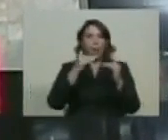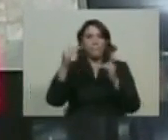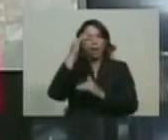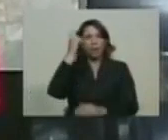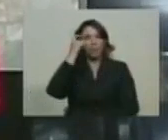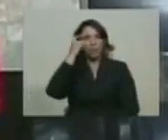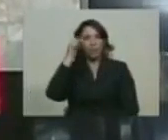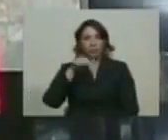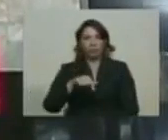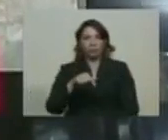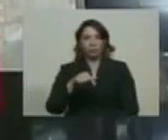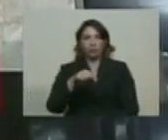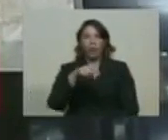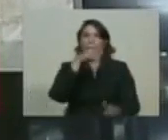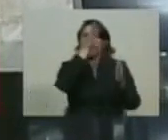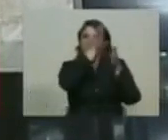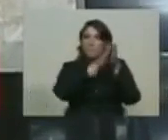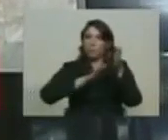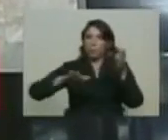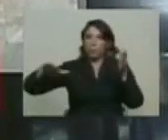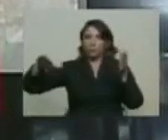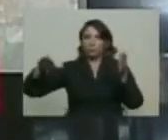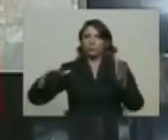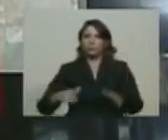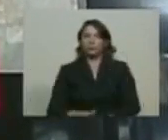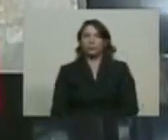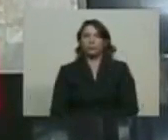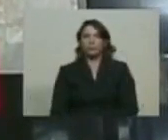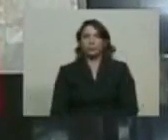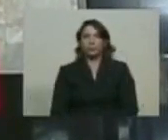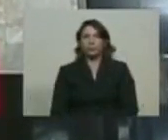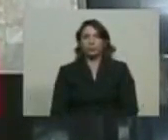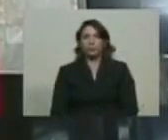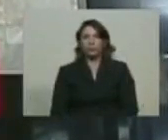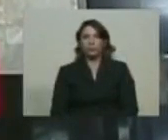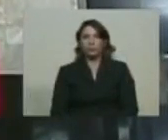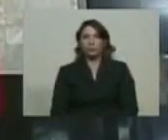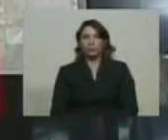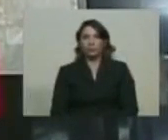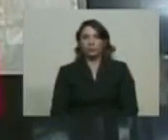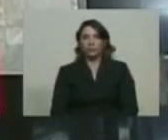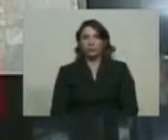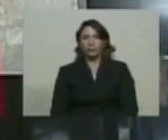hoy en el histórico recinto del complejo monumental Panteón Nacional.